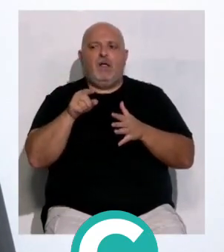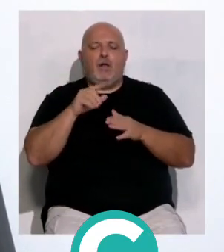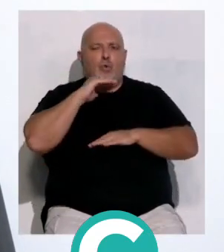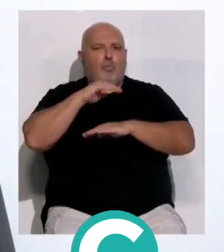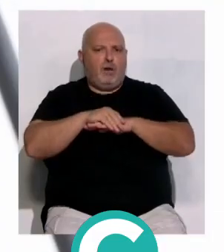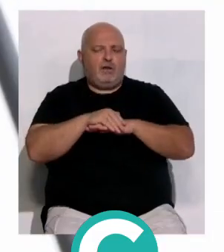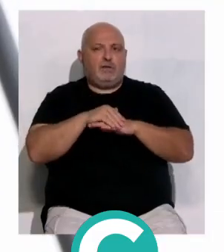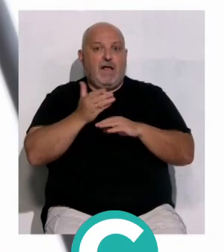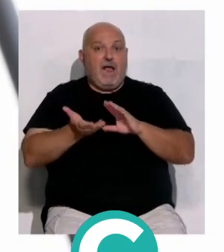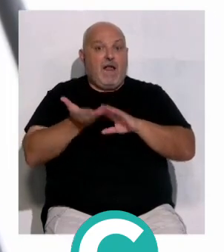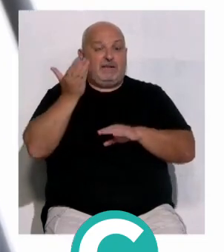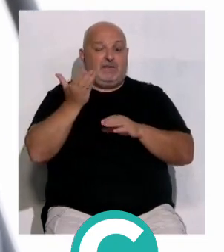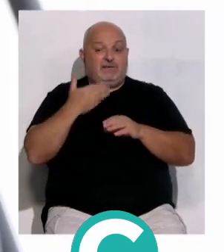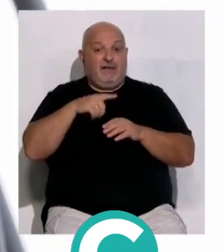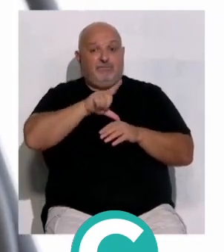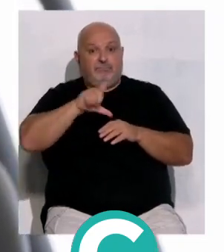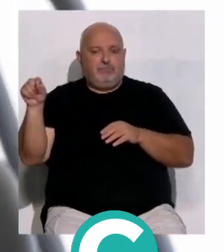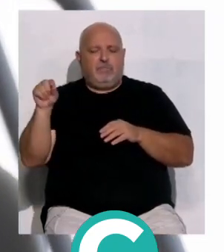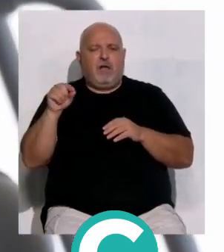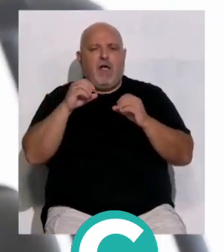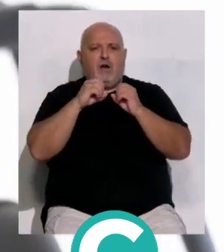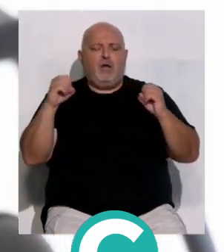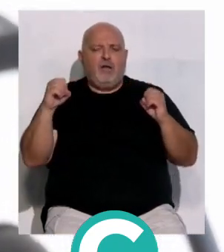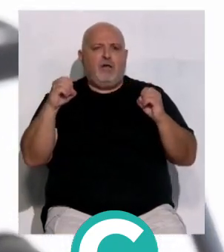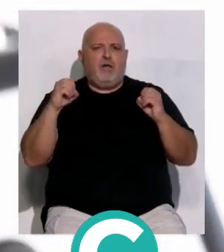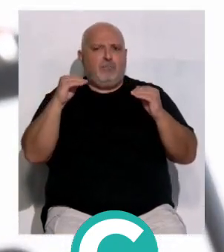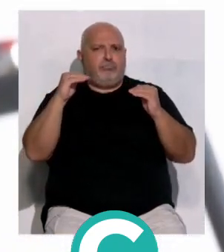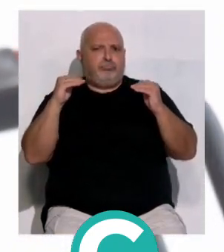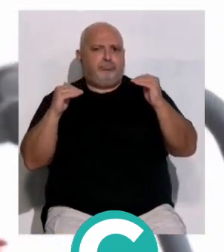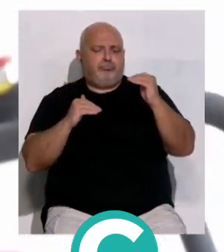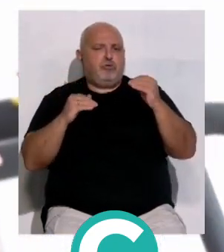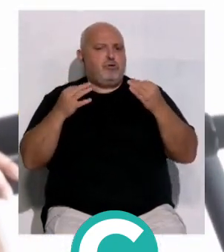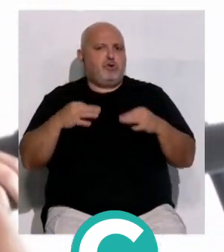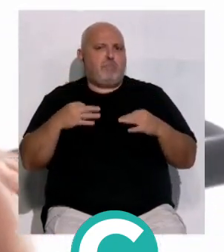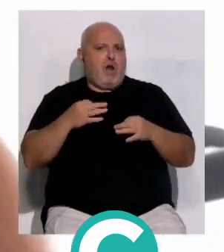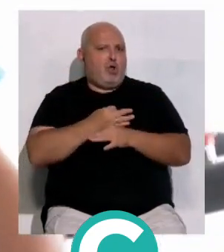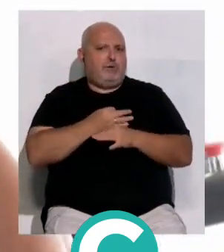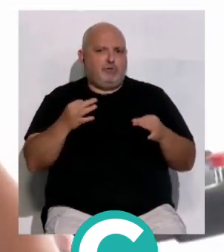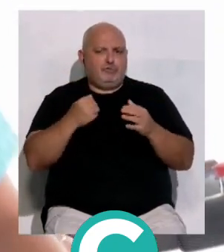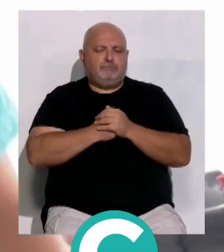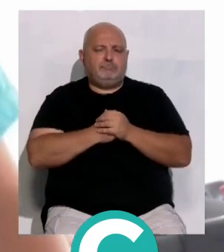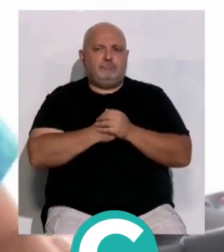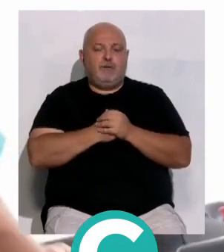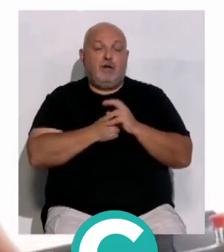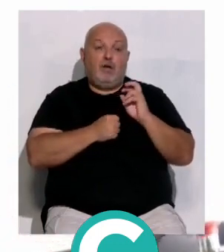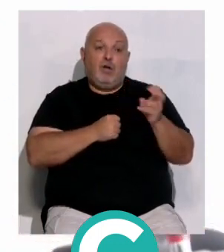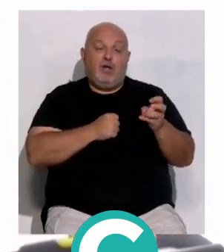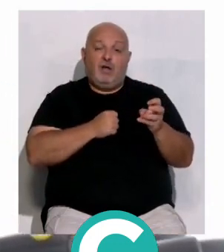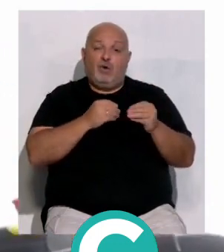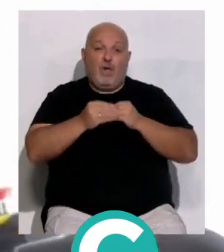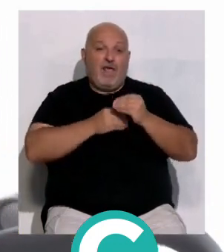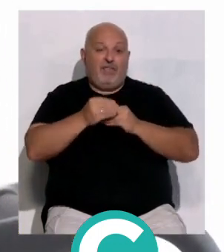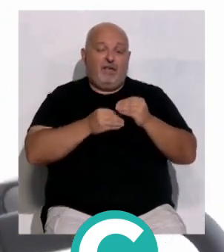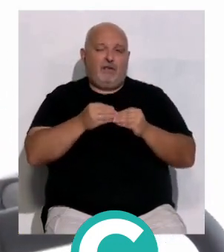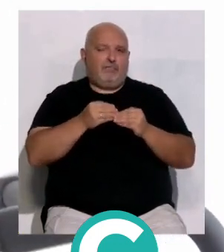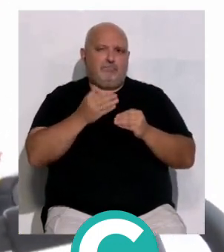cumplen, cuando se van de alta de nuestra unidad, tienen el colesterol, los valores que se consideran óptimos, mientras que si no lo hacen, pues